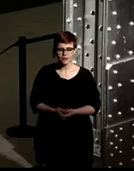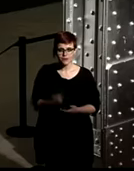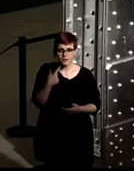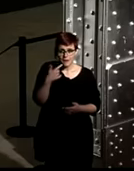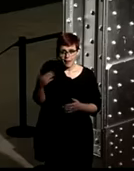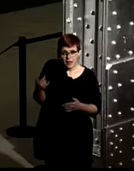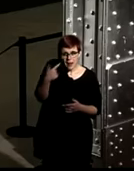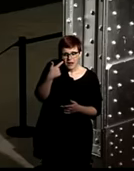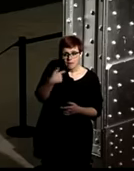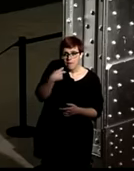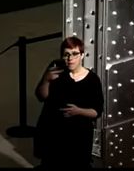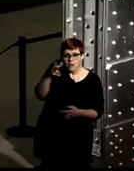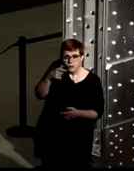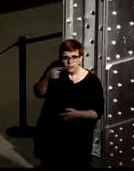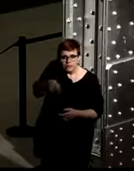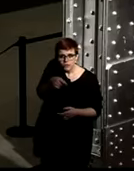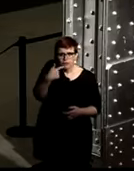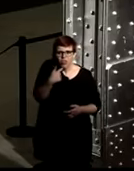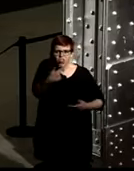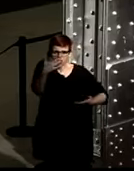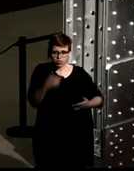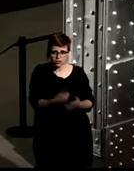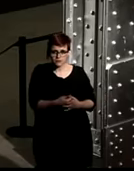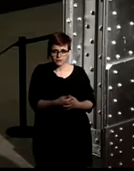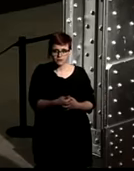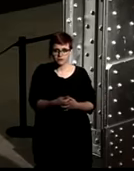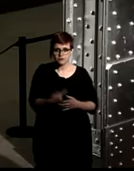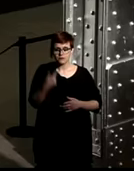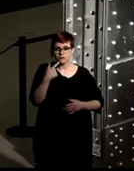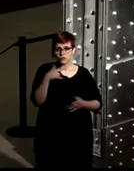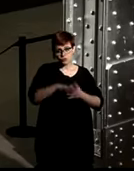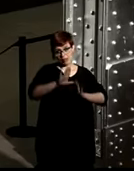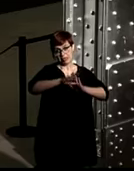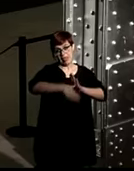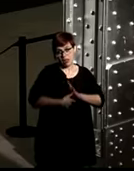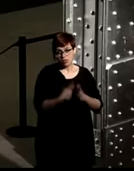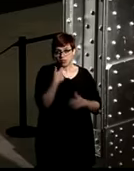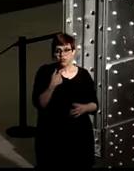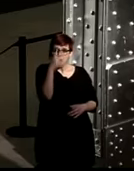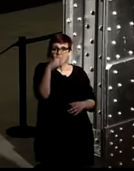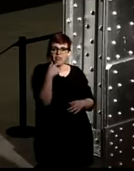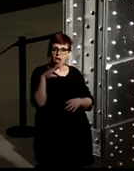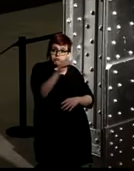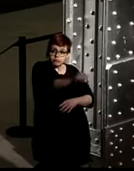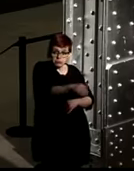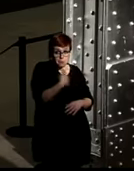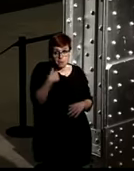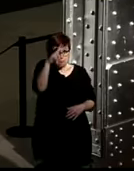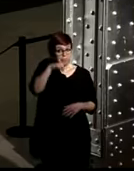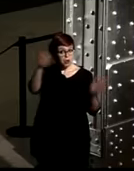tomando pica, coño, ¿lo estás viendo? No, pero lo dice su cara. ¿Tus padres no te dicen nada por llegar tarde? No tengo padres.